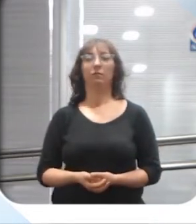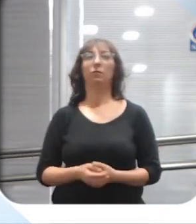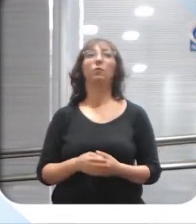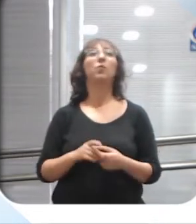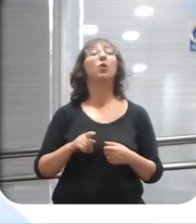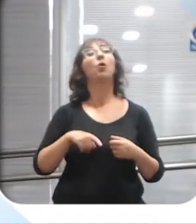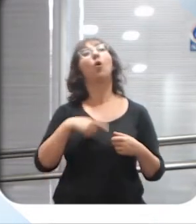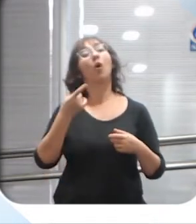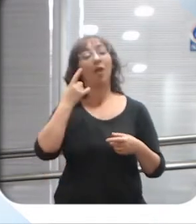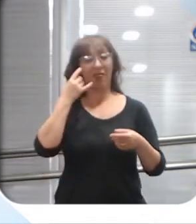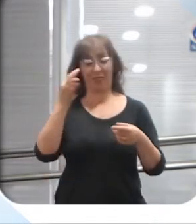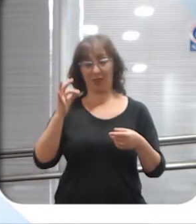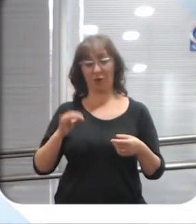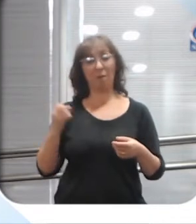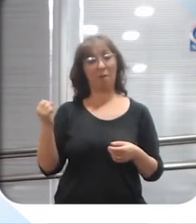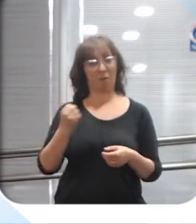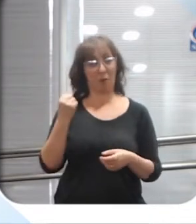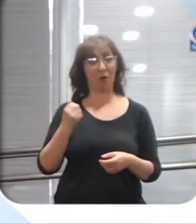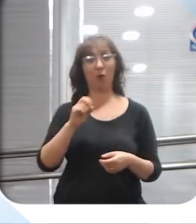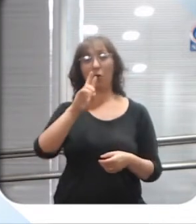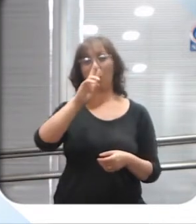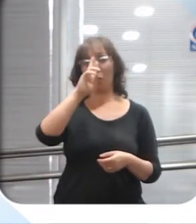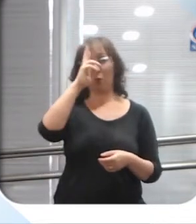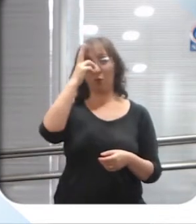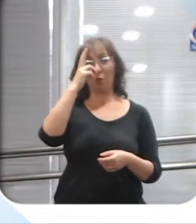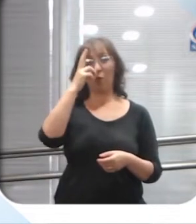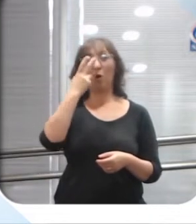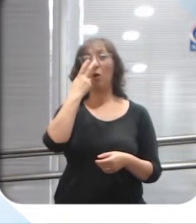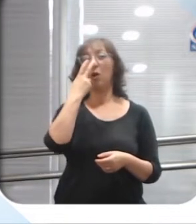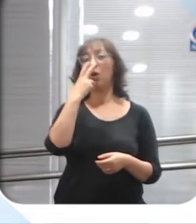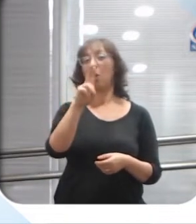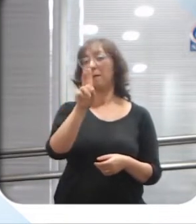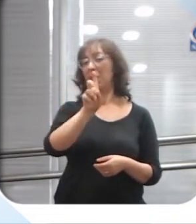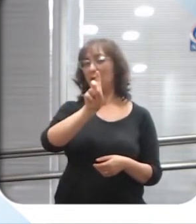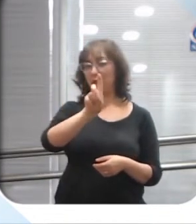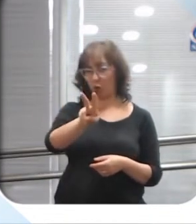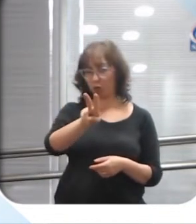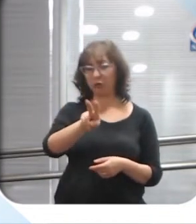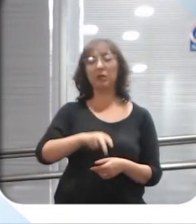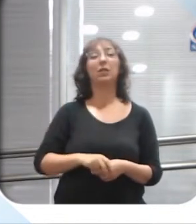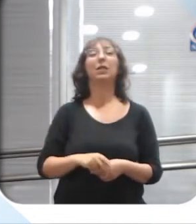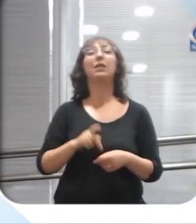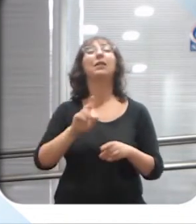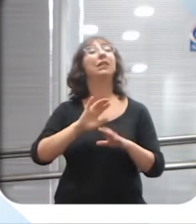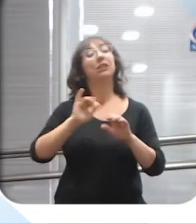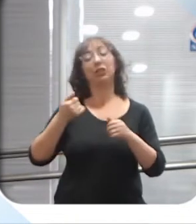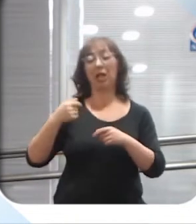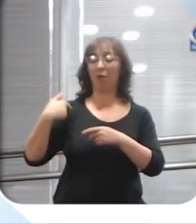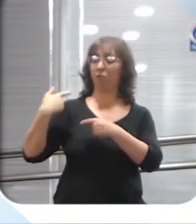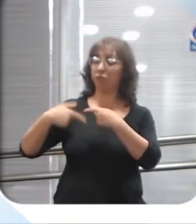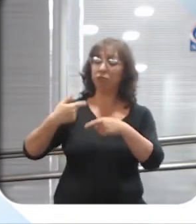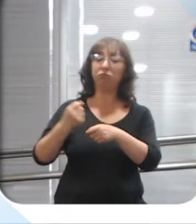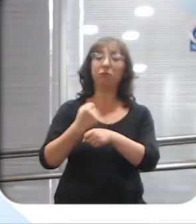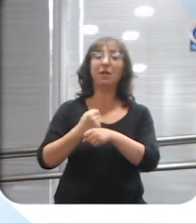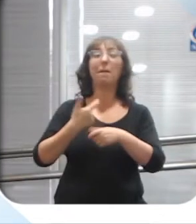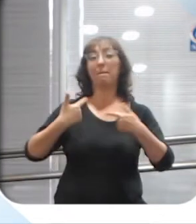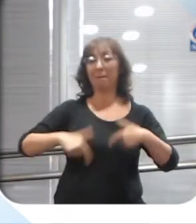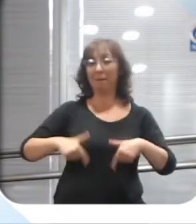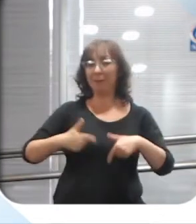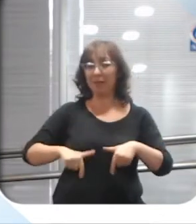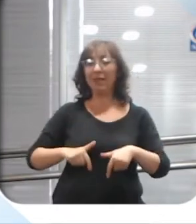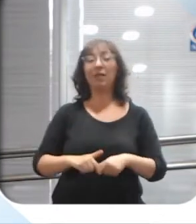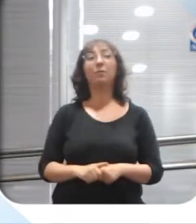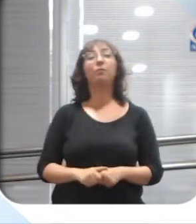Otro de los datos importantes es que en Uruguay desde el 2012 se está implementando la declaratoria ministerial, que